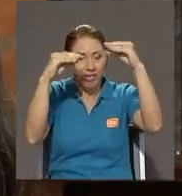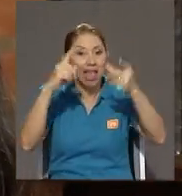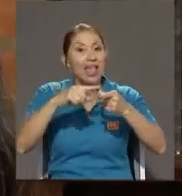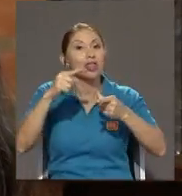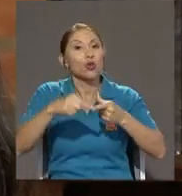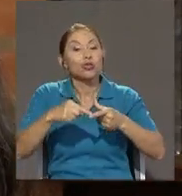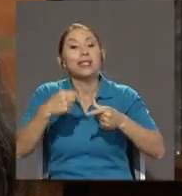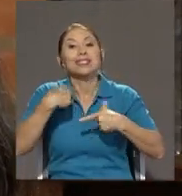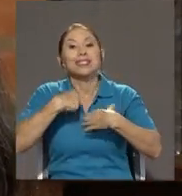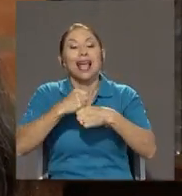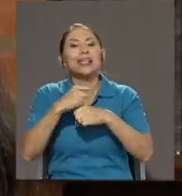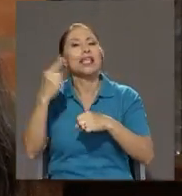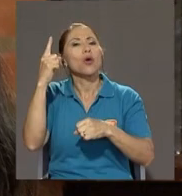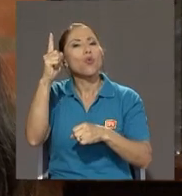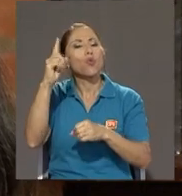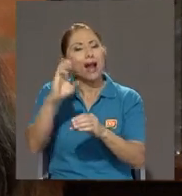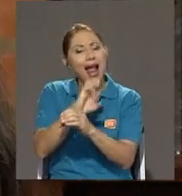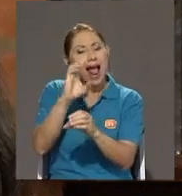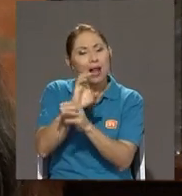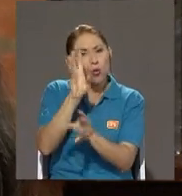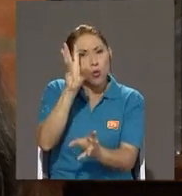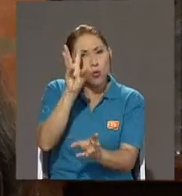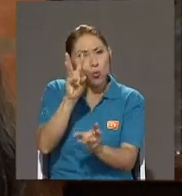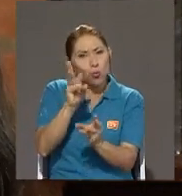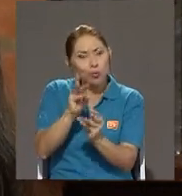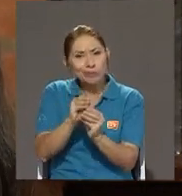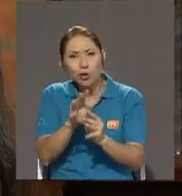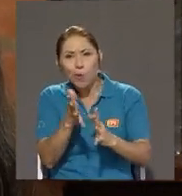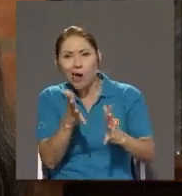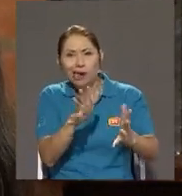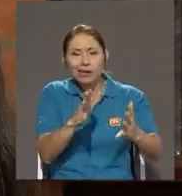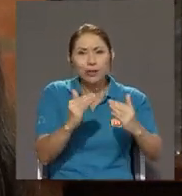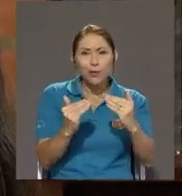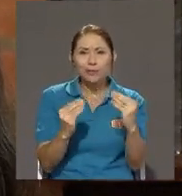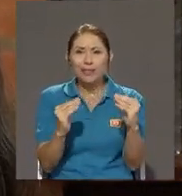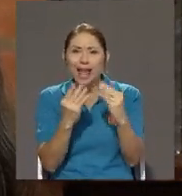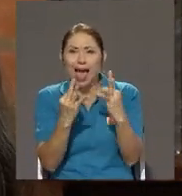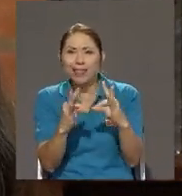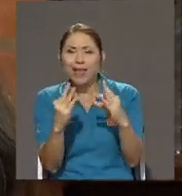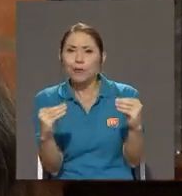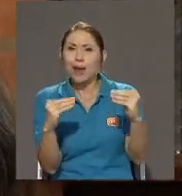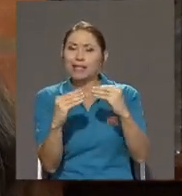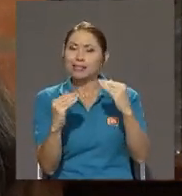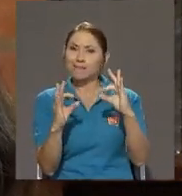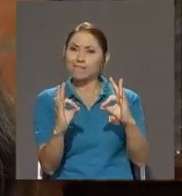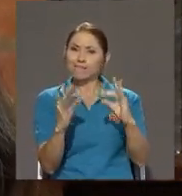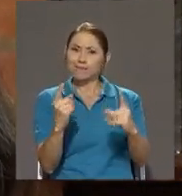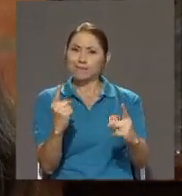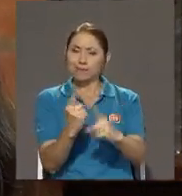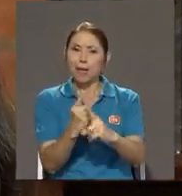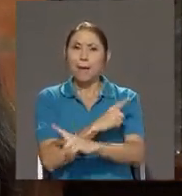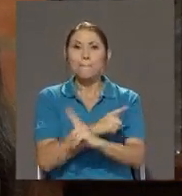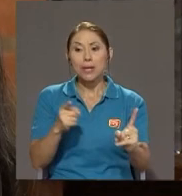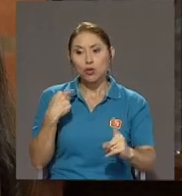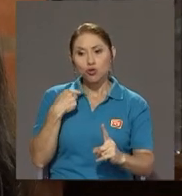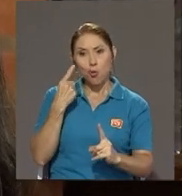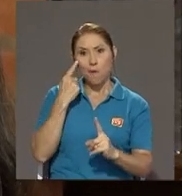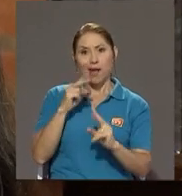que una tenga es lo más conservador posible, ¿verdad? Y sin embargo, me parece que es un número muy